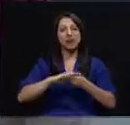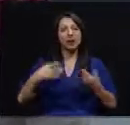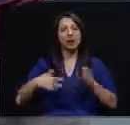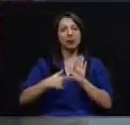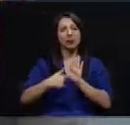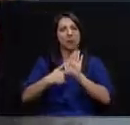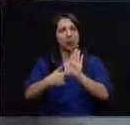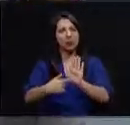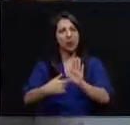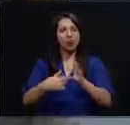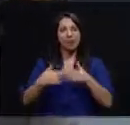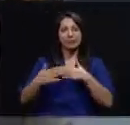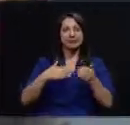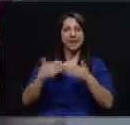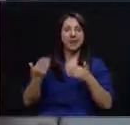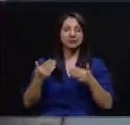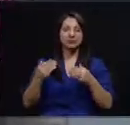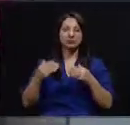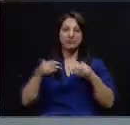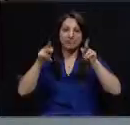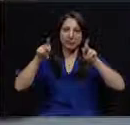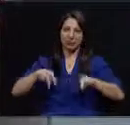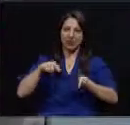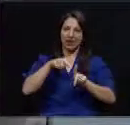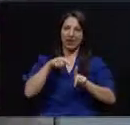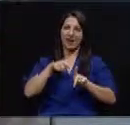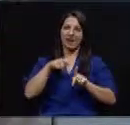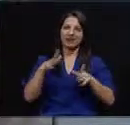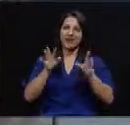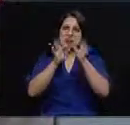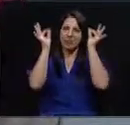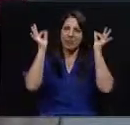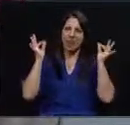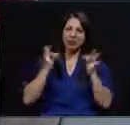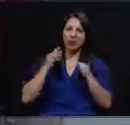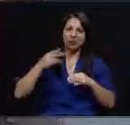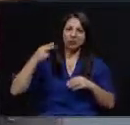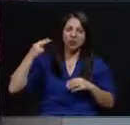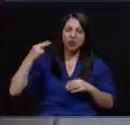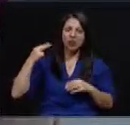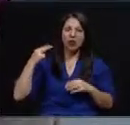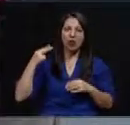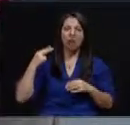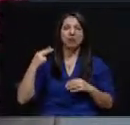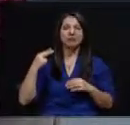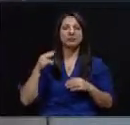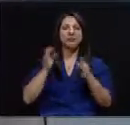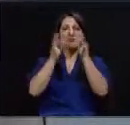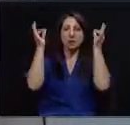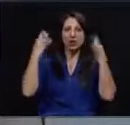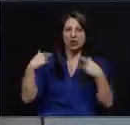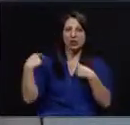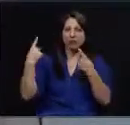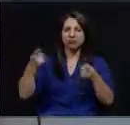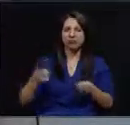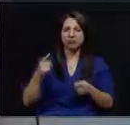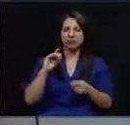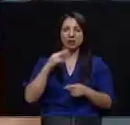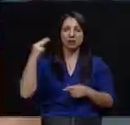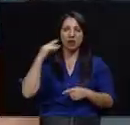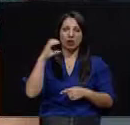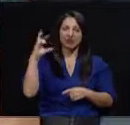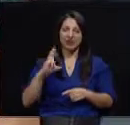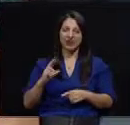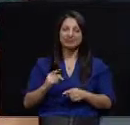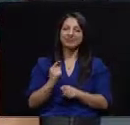revelador, a pesar de que el personaje es emblemático, histórico, una figura señera en nuestra historia patria. Así